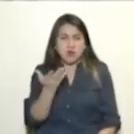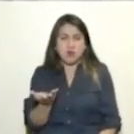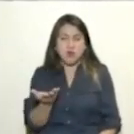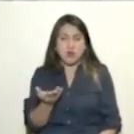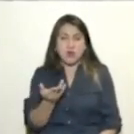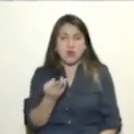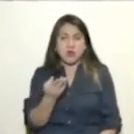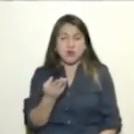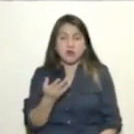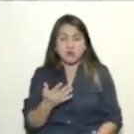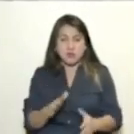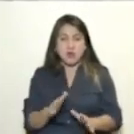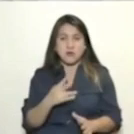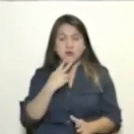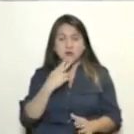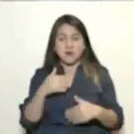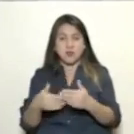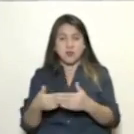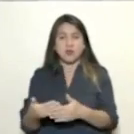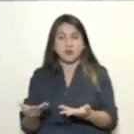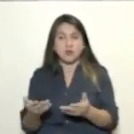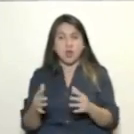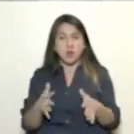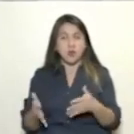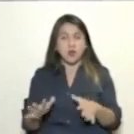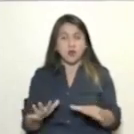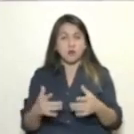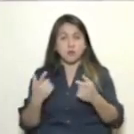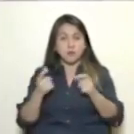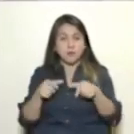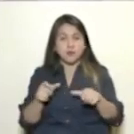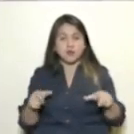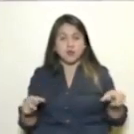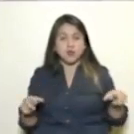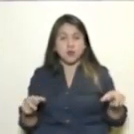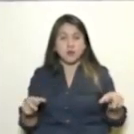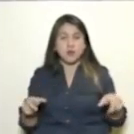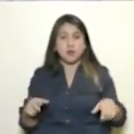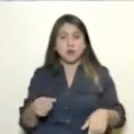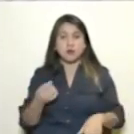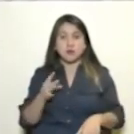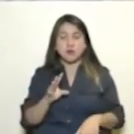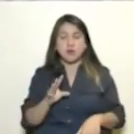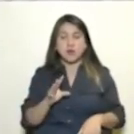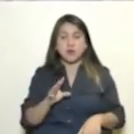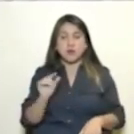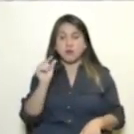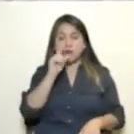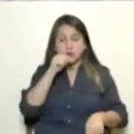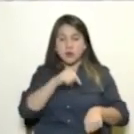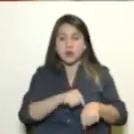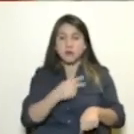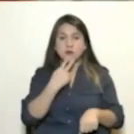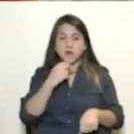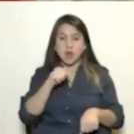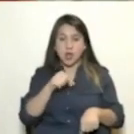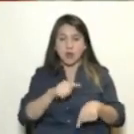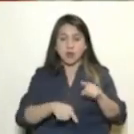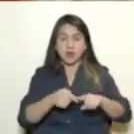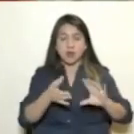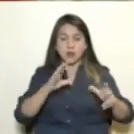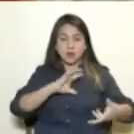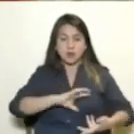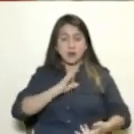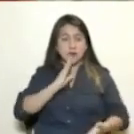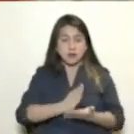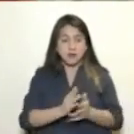segundo. Y por lo tanto, a lo mejor somos un ave de paso en este planeta, si no hacemos lo que